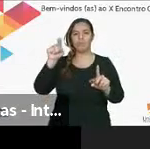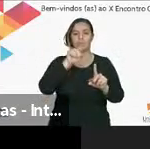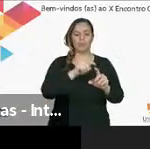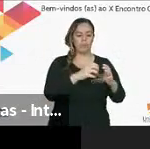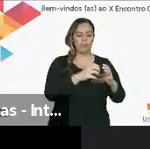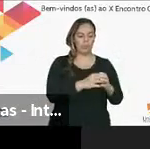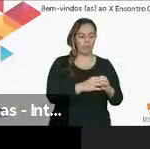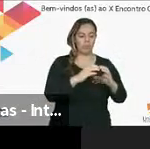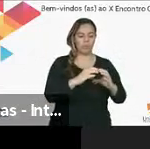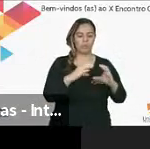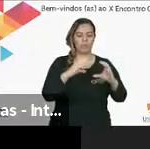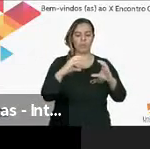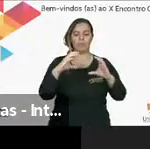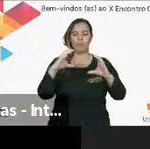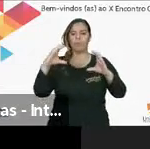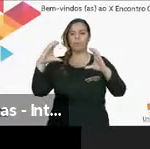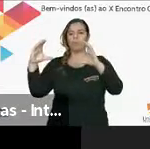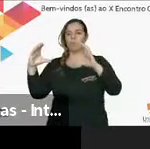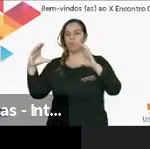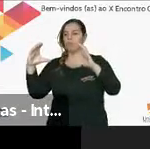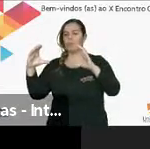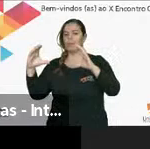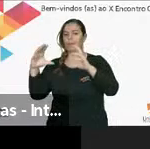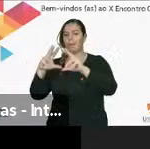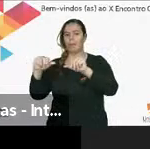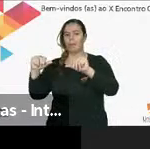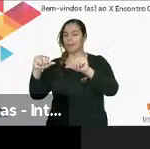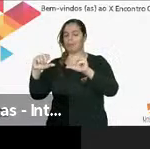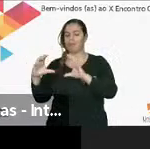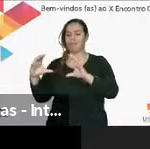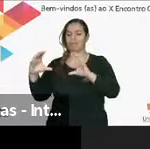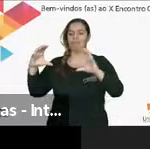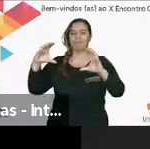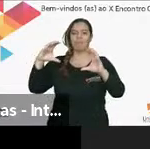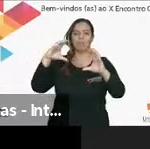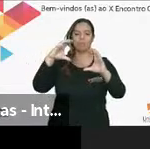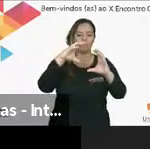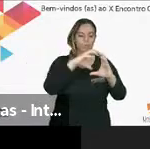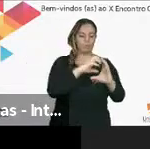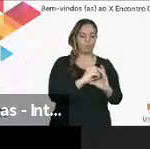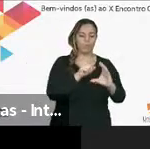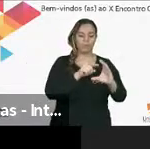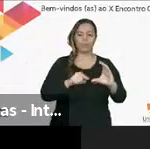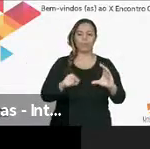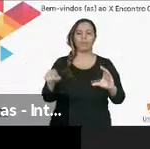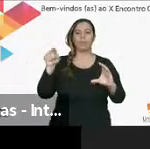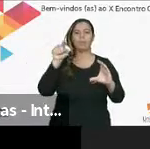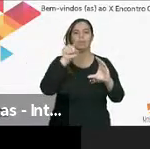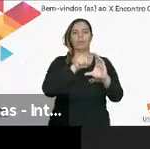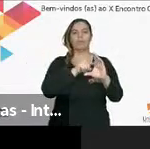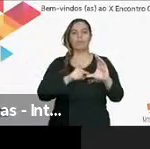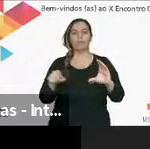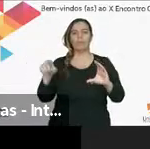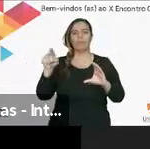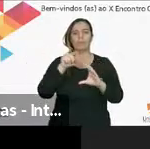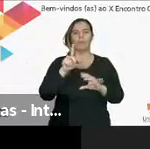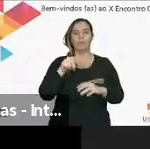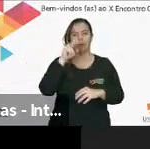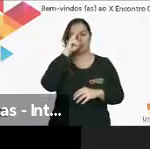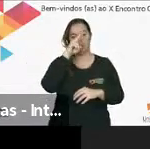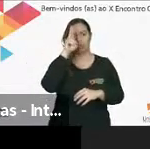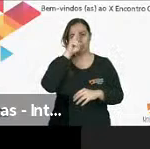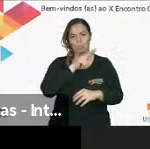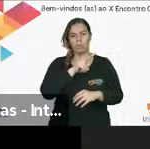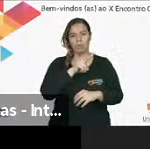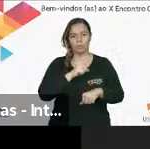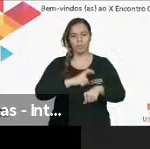la estructura. Pero es interesante notar que esta estructura de este instante no ocurre si esta historia